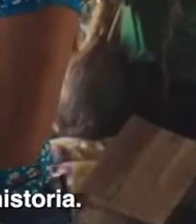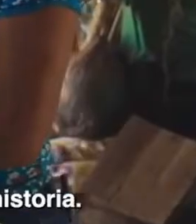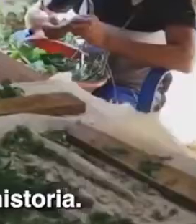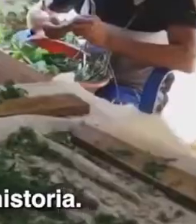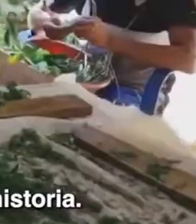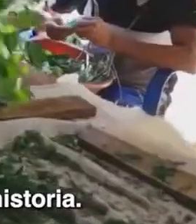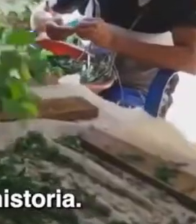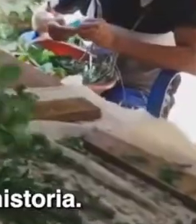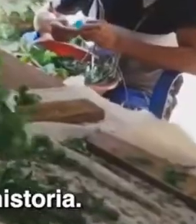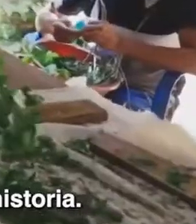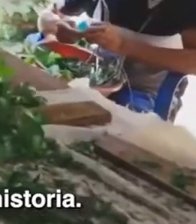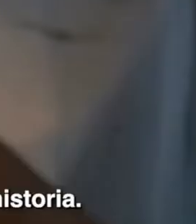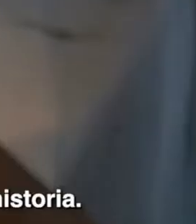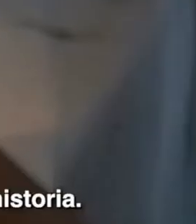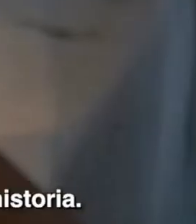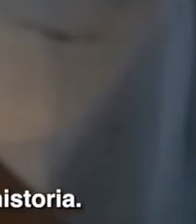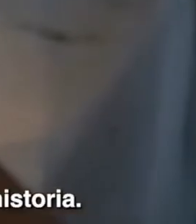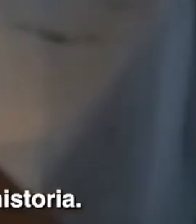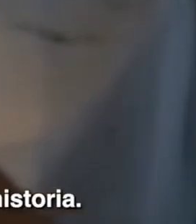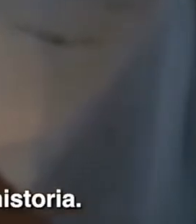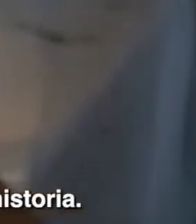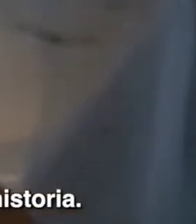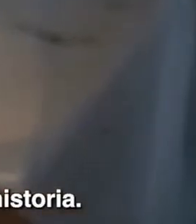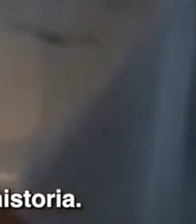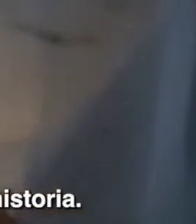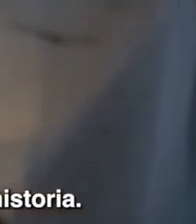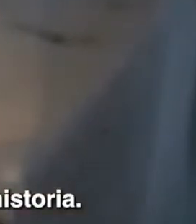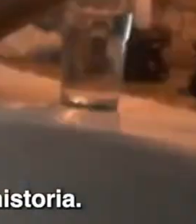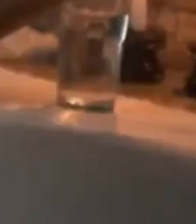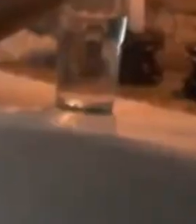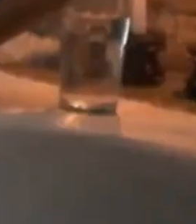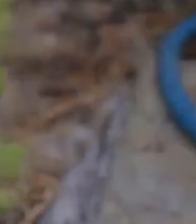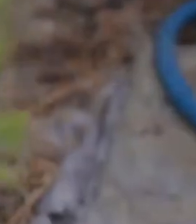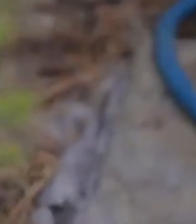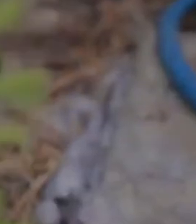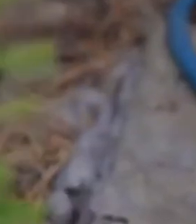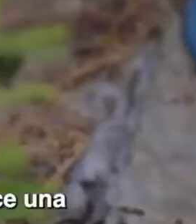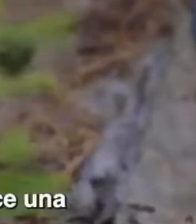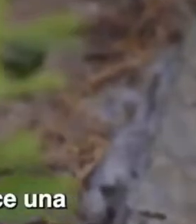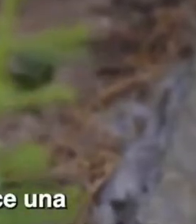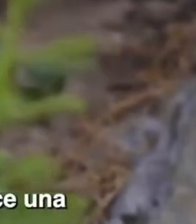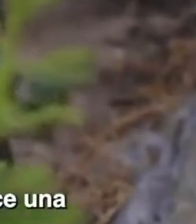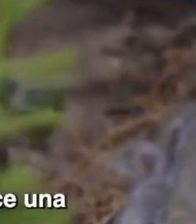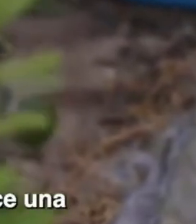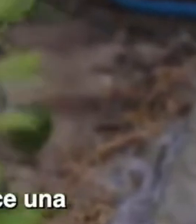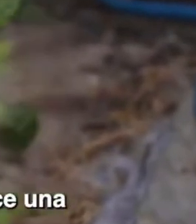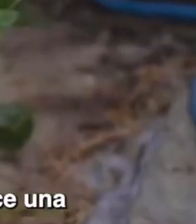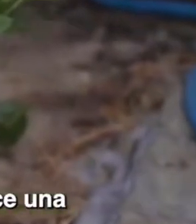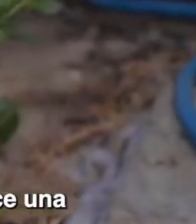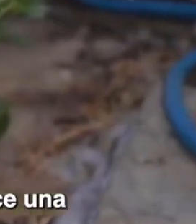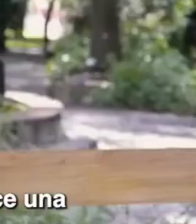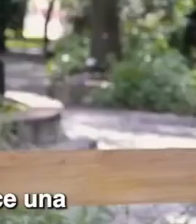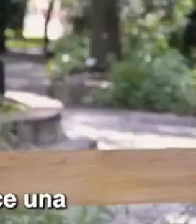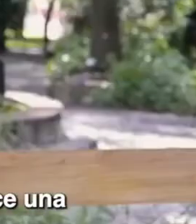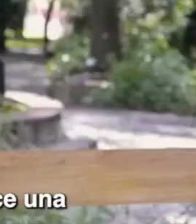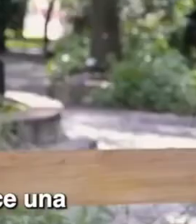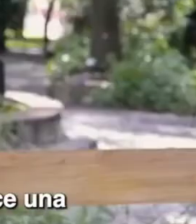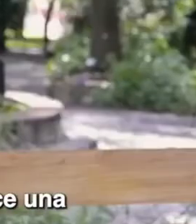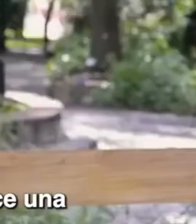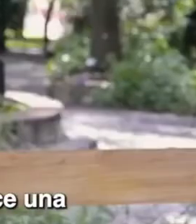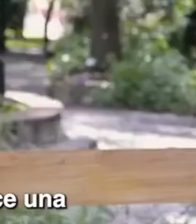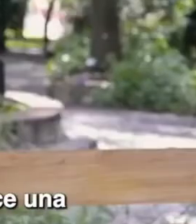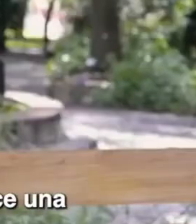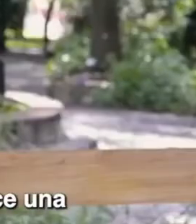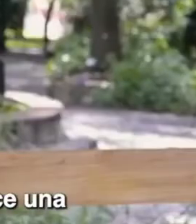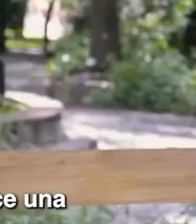tradicionales, sus aportaciones, diversidad y su lugar en la historia. En muchas comunidades la misma